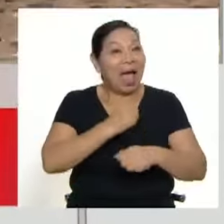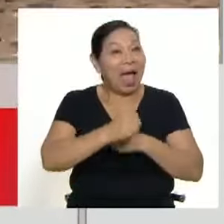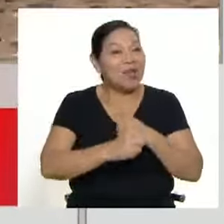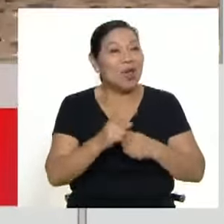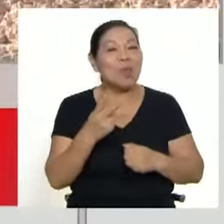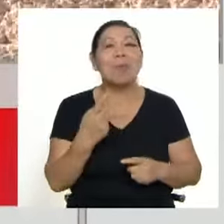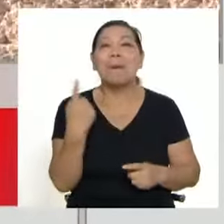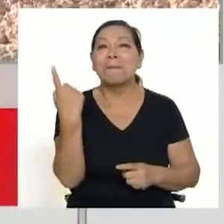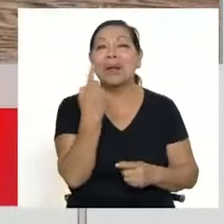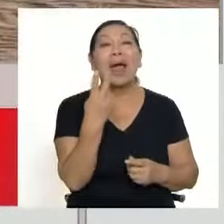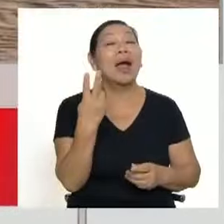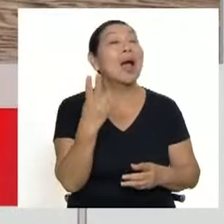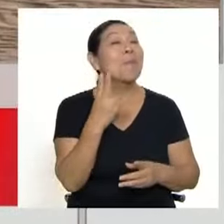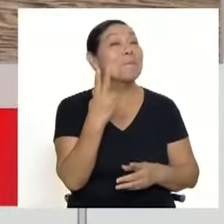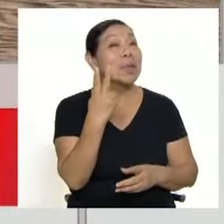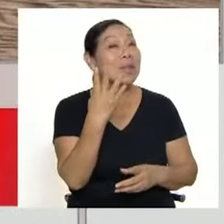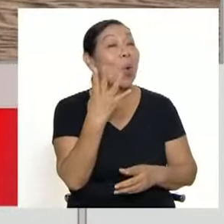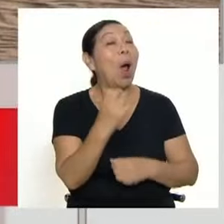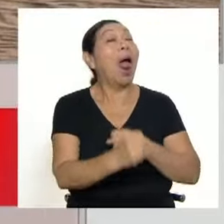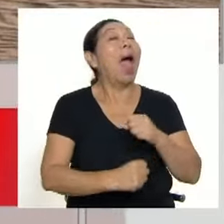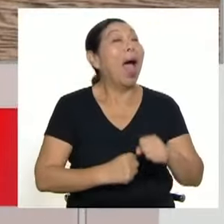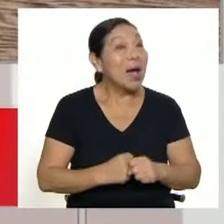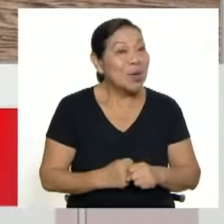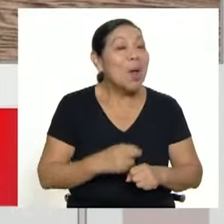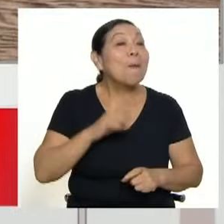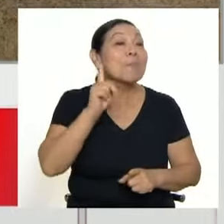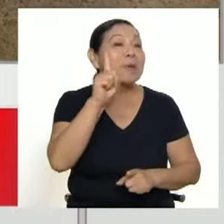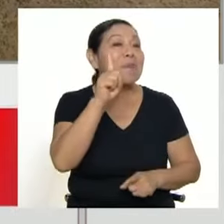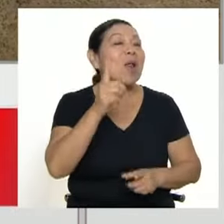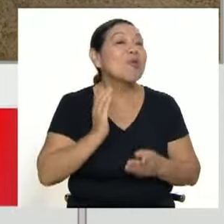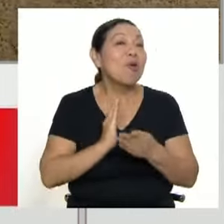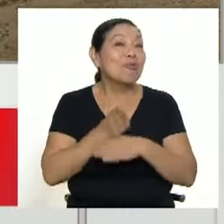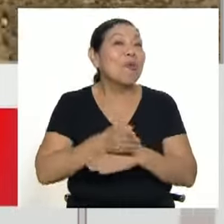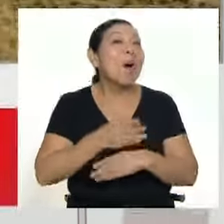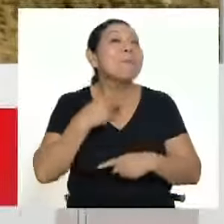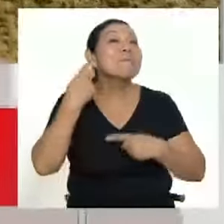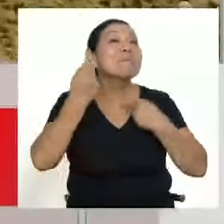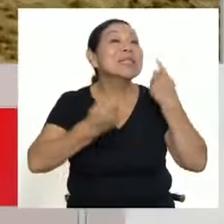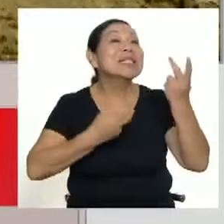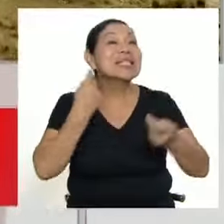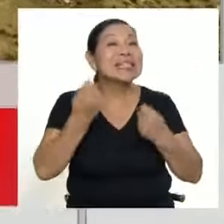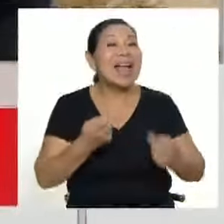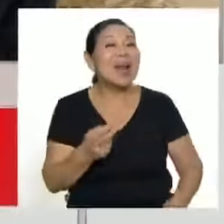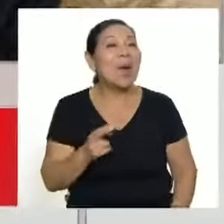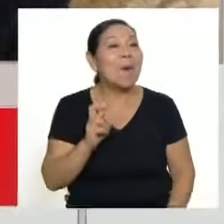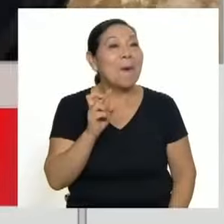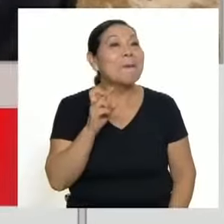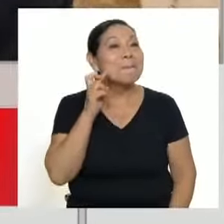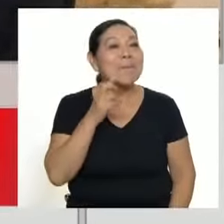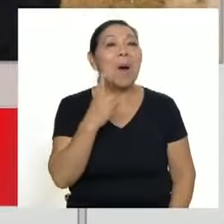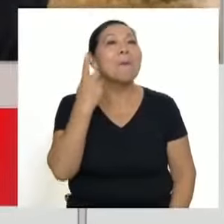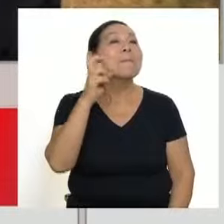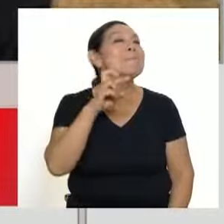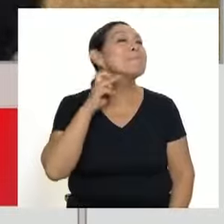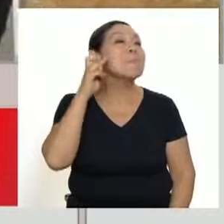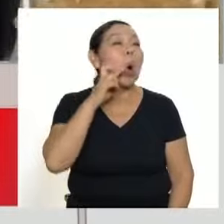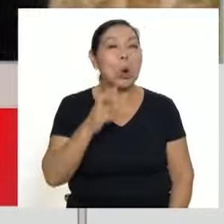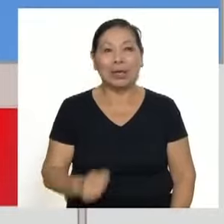2000? Sí, hace 24 años, en Puno. El primer destino fue que hice para reportaje fue Puno,